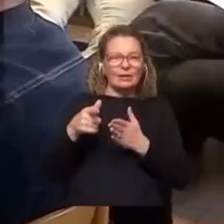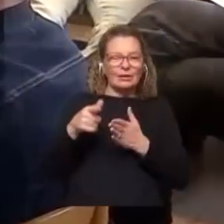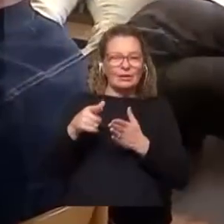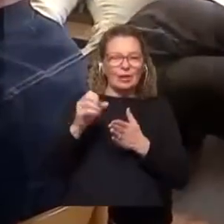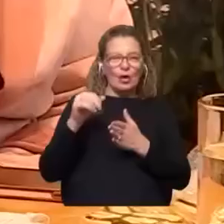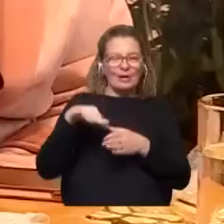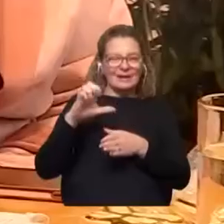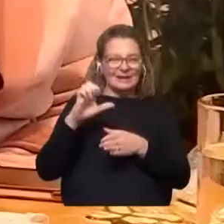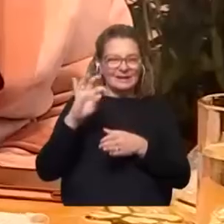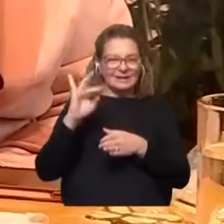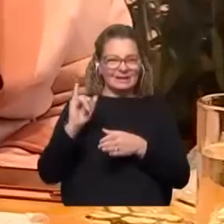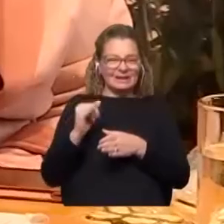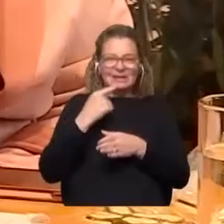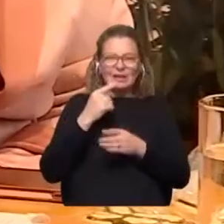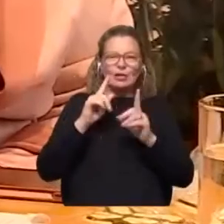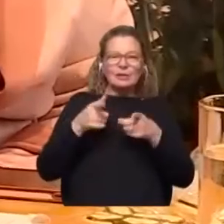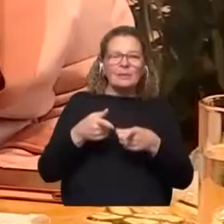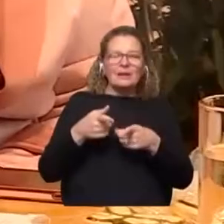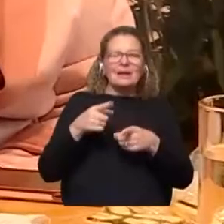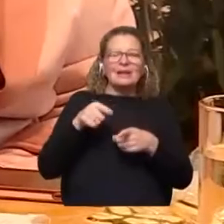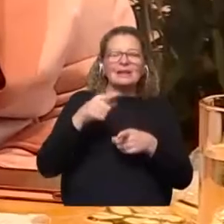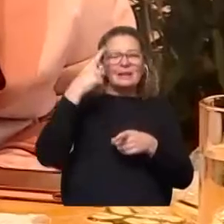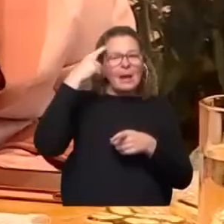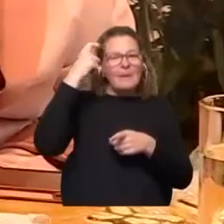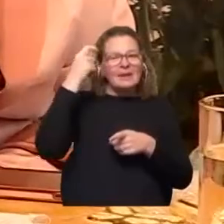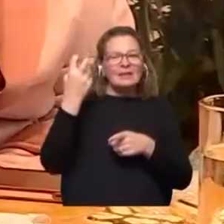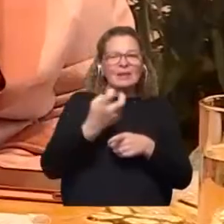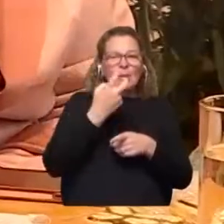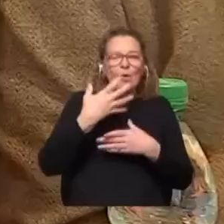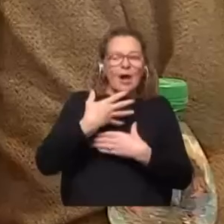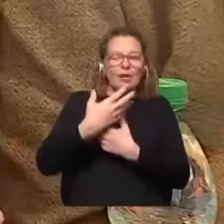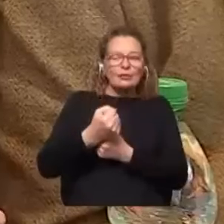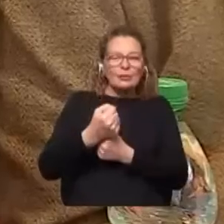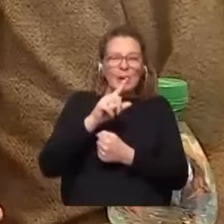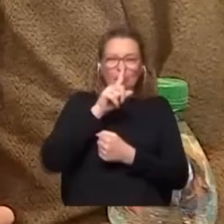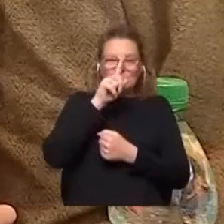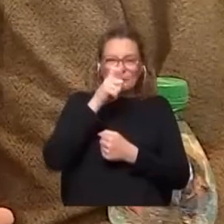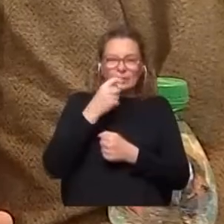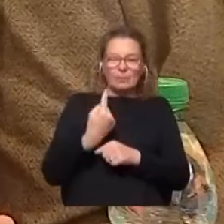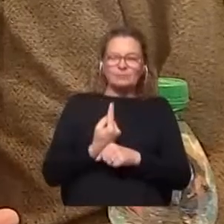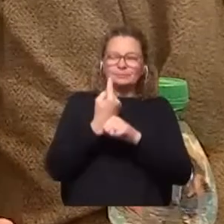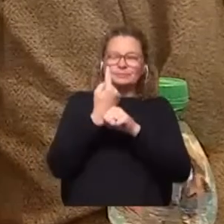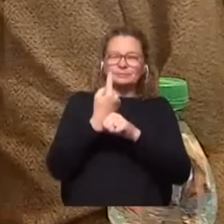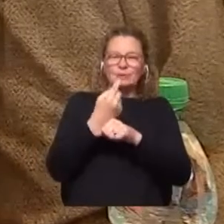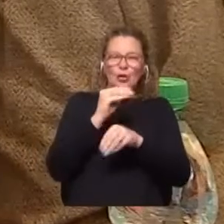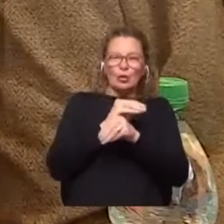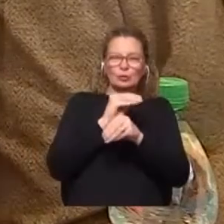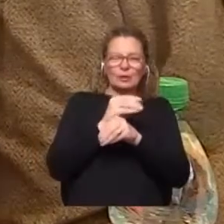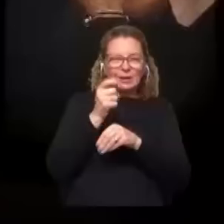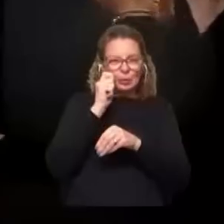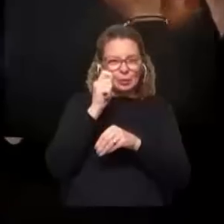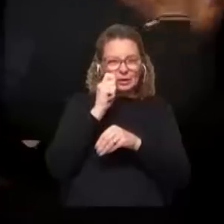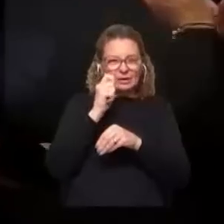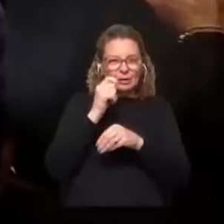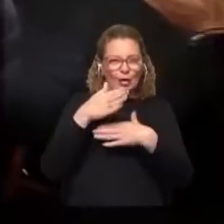onetti agregó que esta experiencia Busca colaborar con poner a Montevideo como referente cultural y turístico